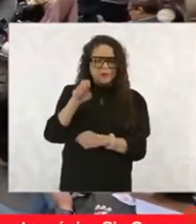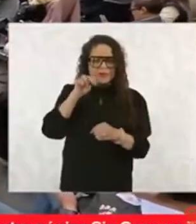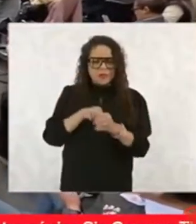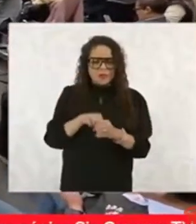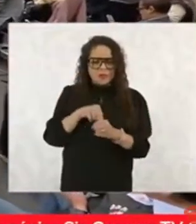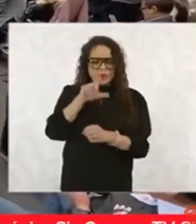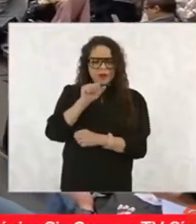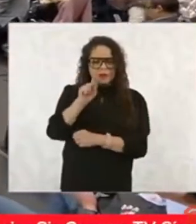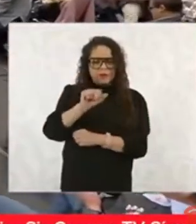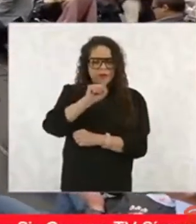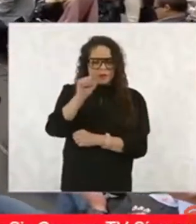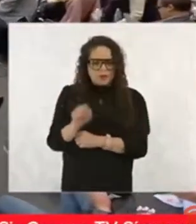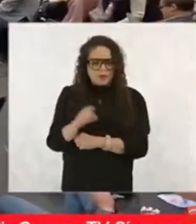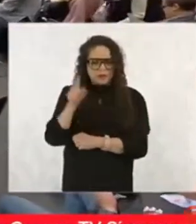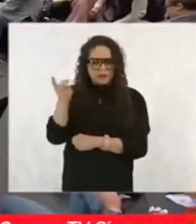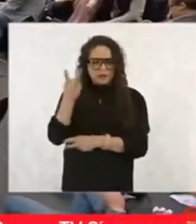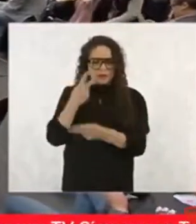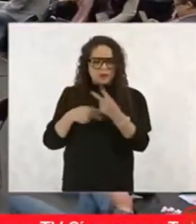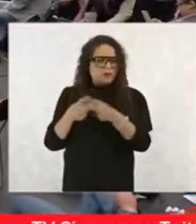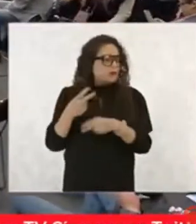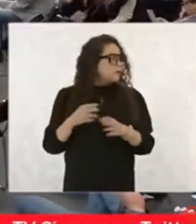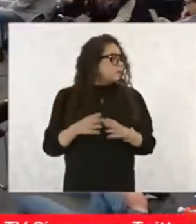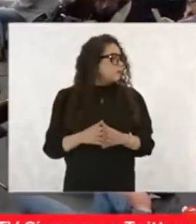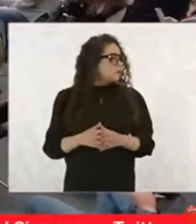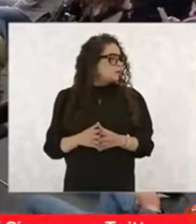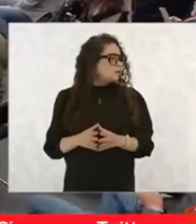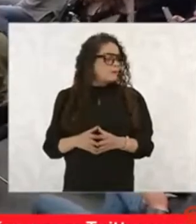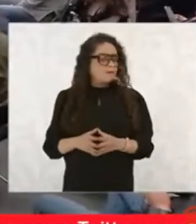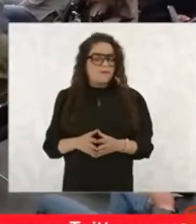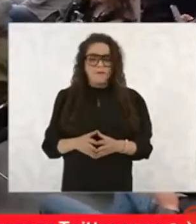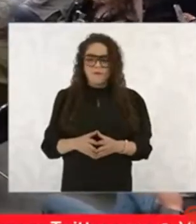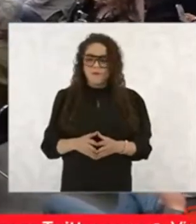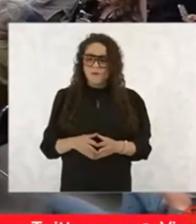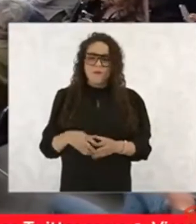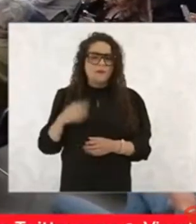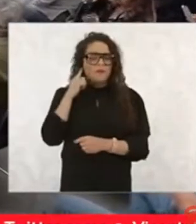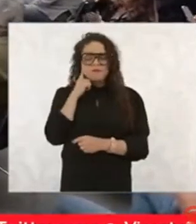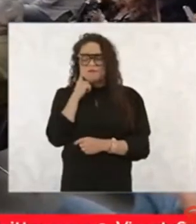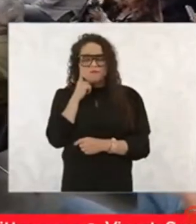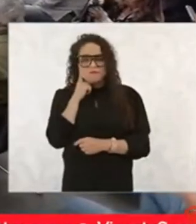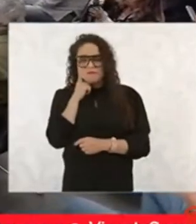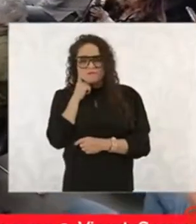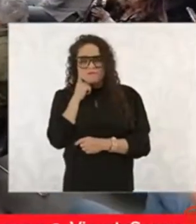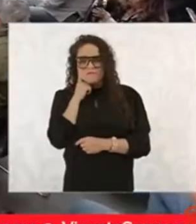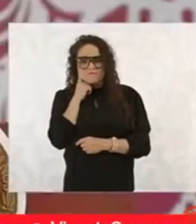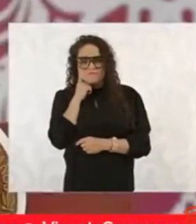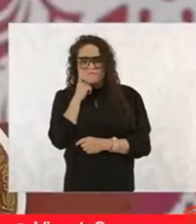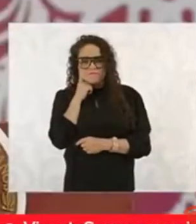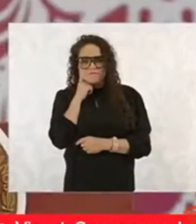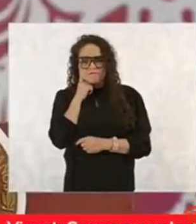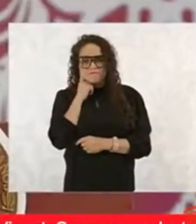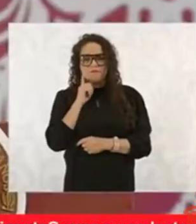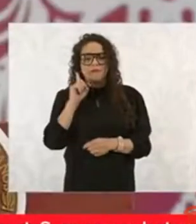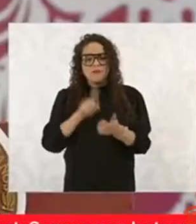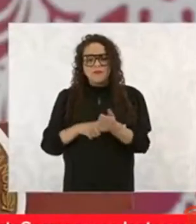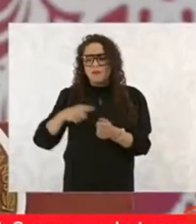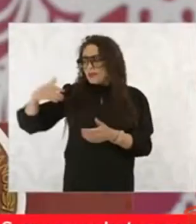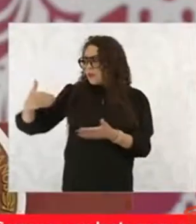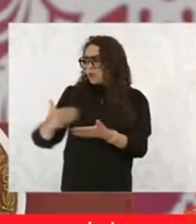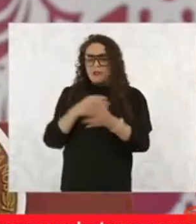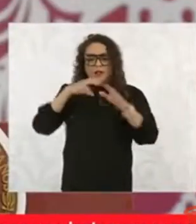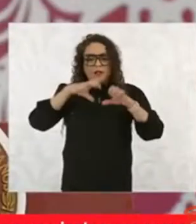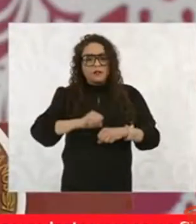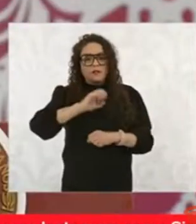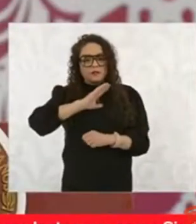Bolivia. Proveniente del pueblo aymara, Sisa lideró una rebelión en contra del dominio colonial español. A pesar